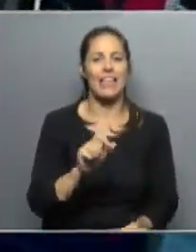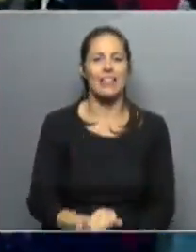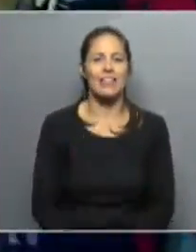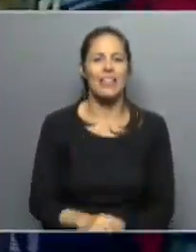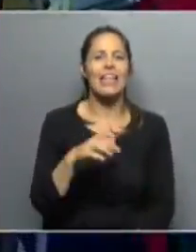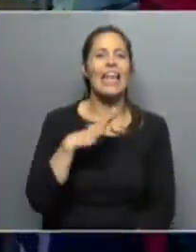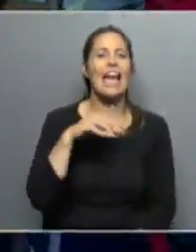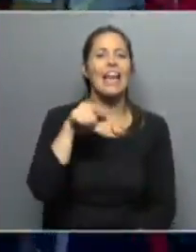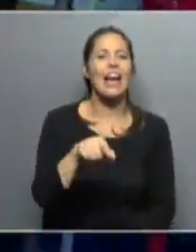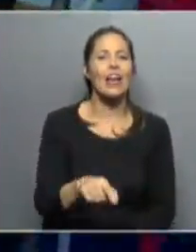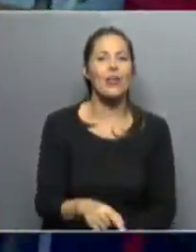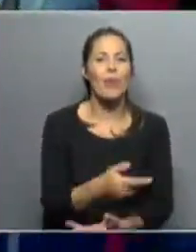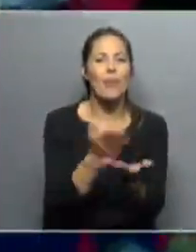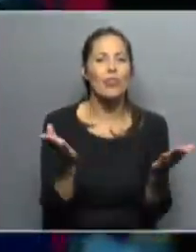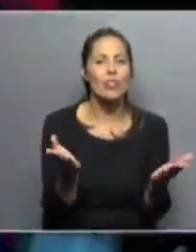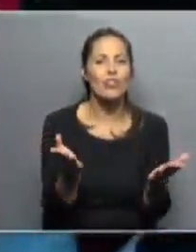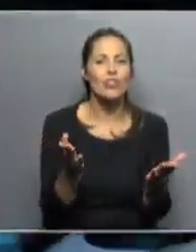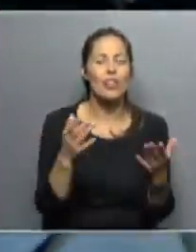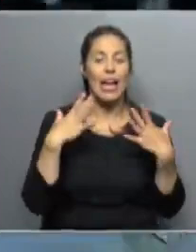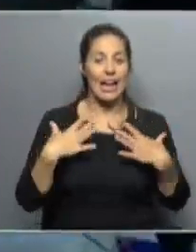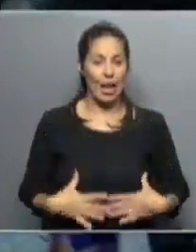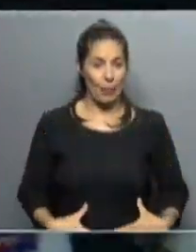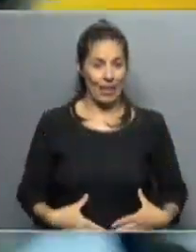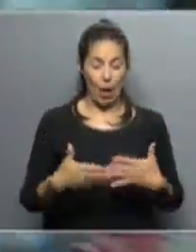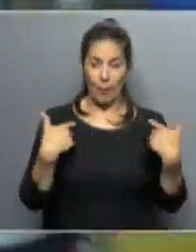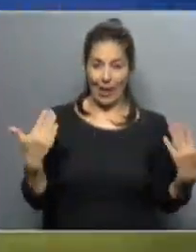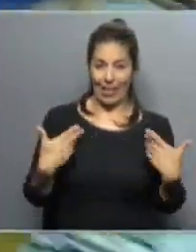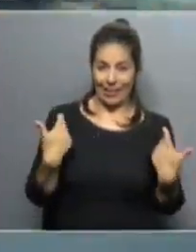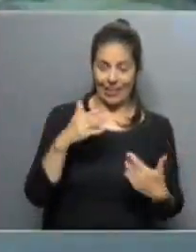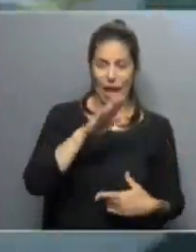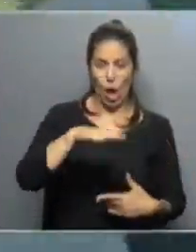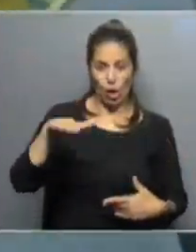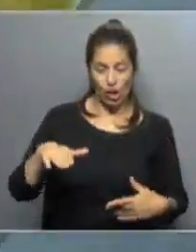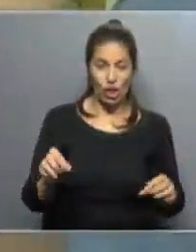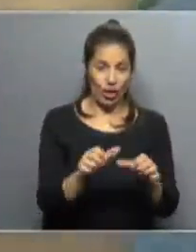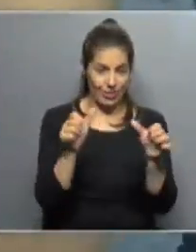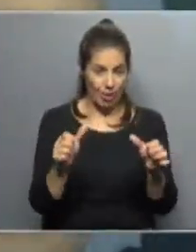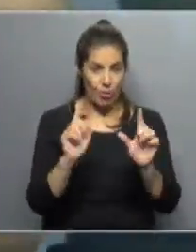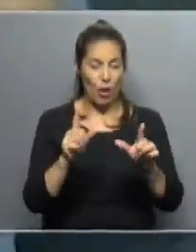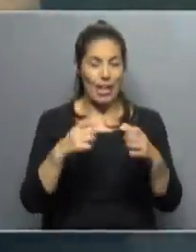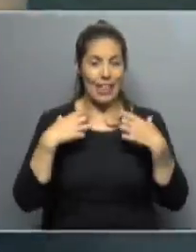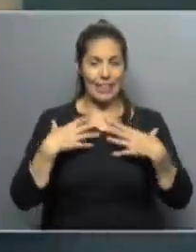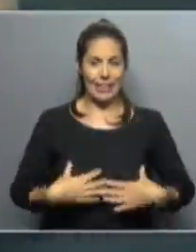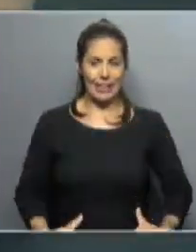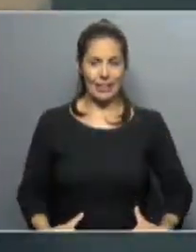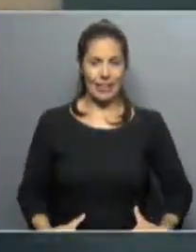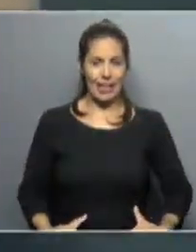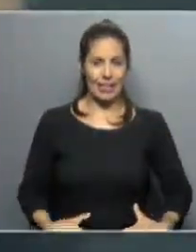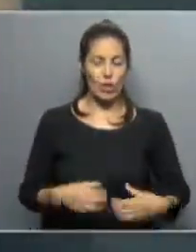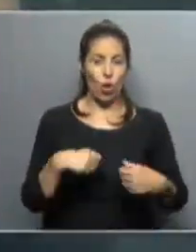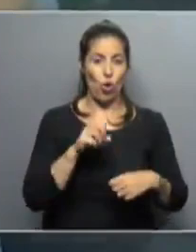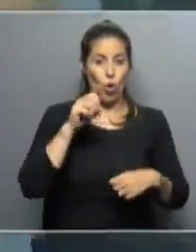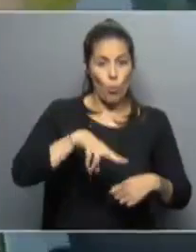¿qué tenés acá para mostrarnos? Remera para la alegría de los niños, hacemos, y después hacemos delantales comunes o